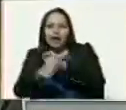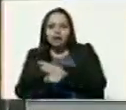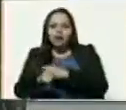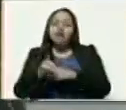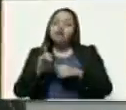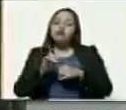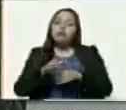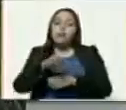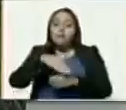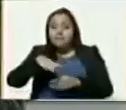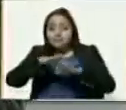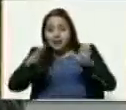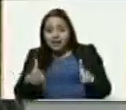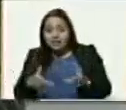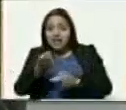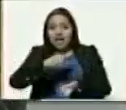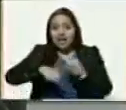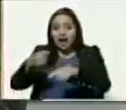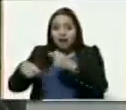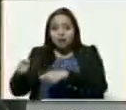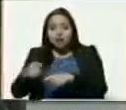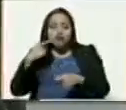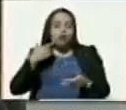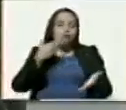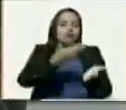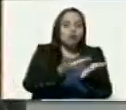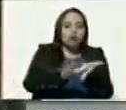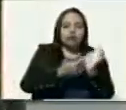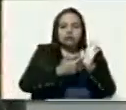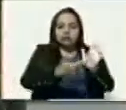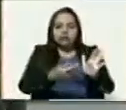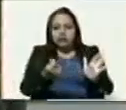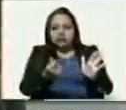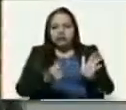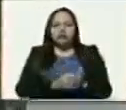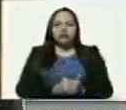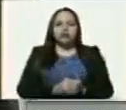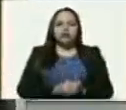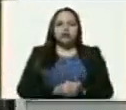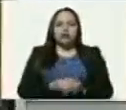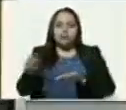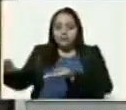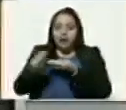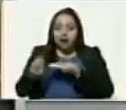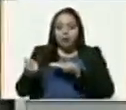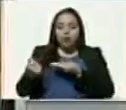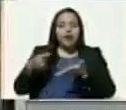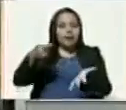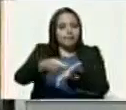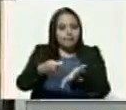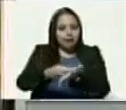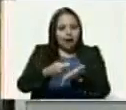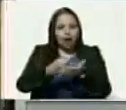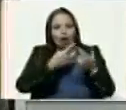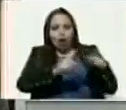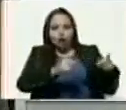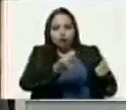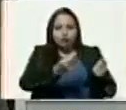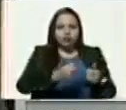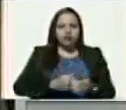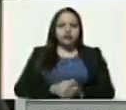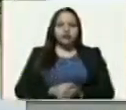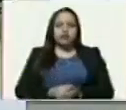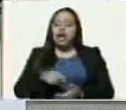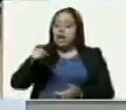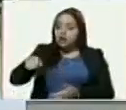mesas de cambio, coloco, oferto estas divisas, recibo bolívares y pago en esa, es que esto, en esa moneda. Ok,